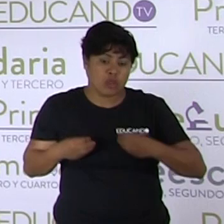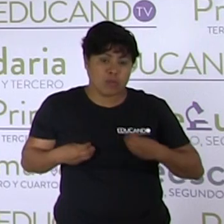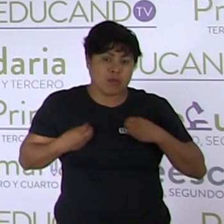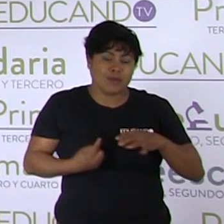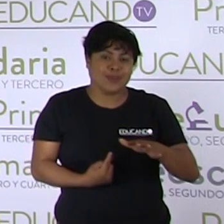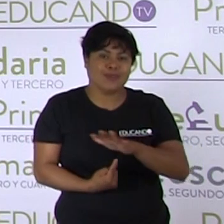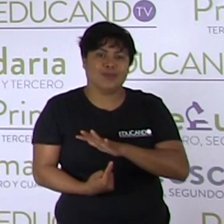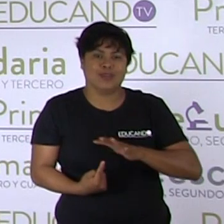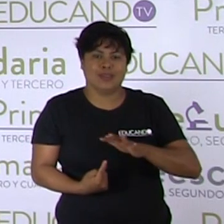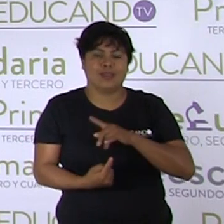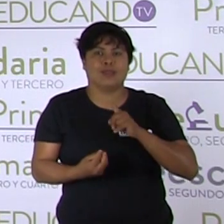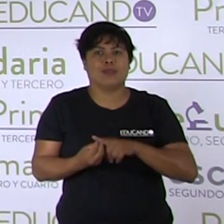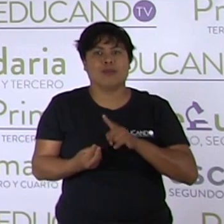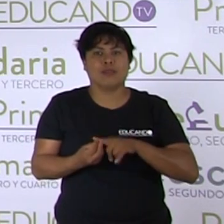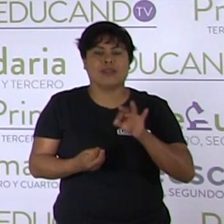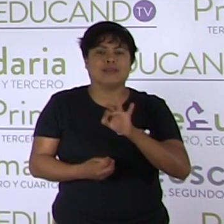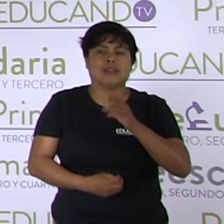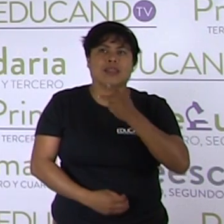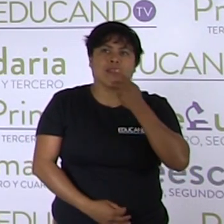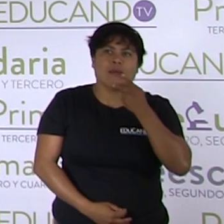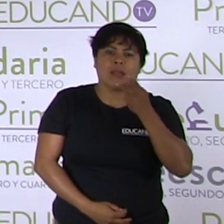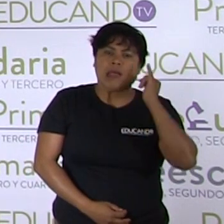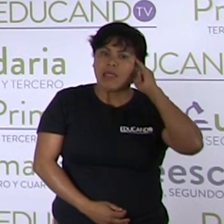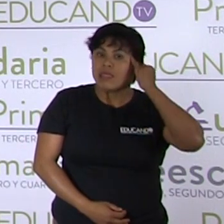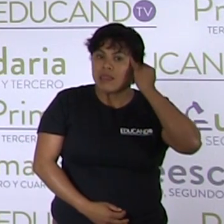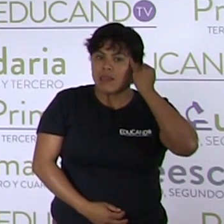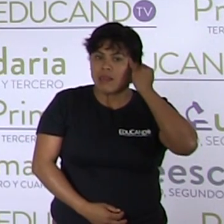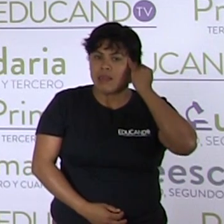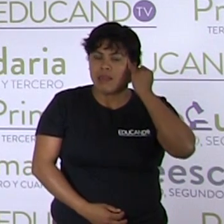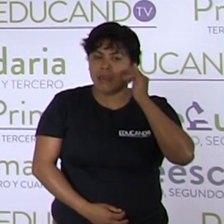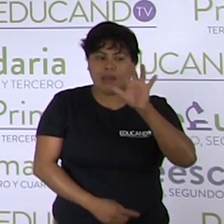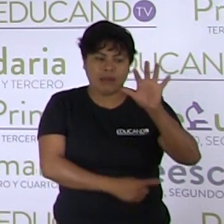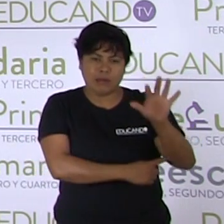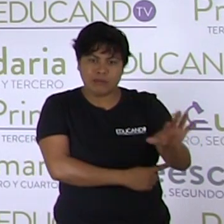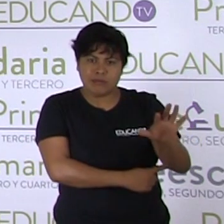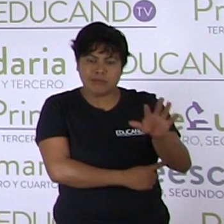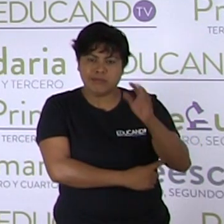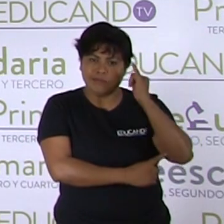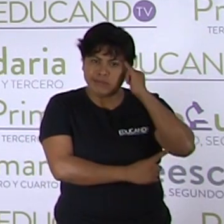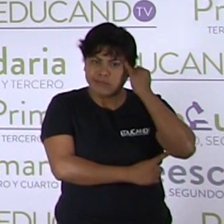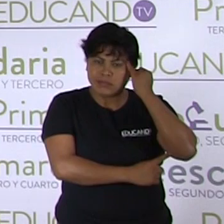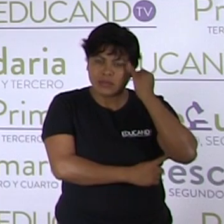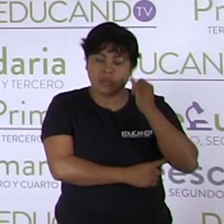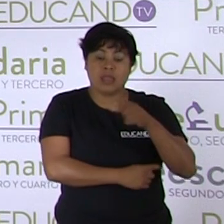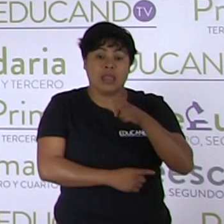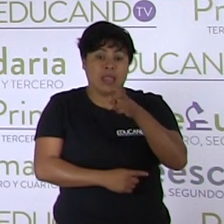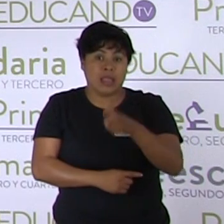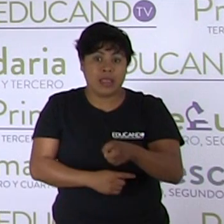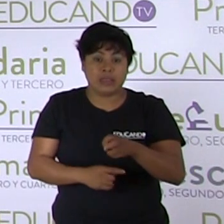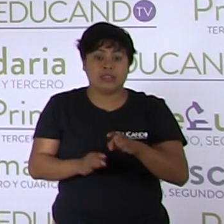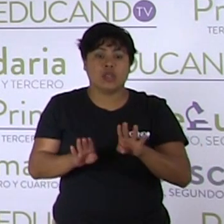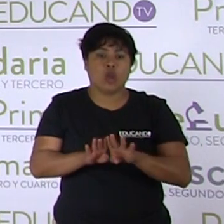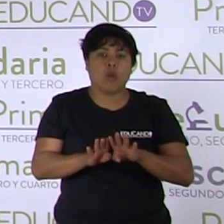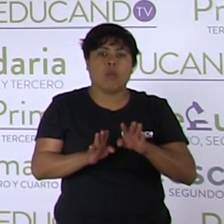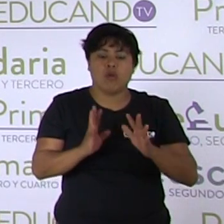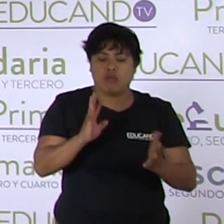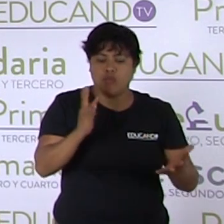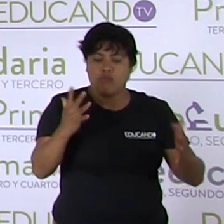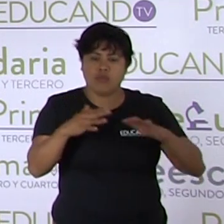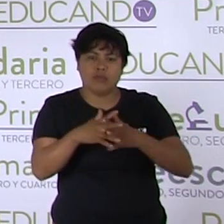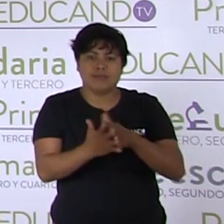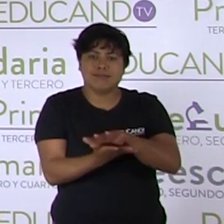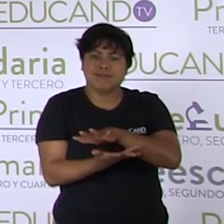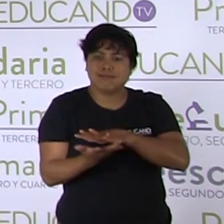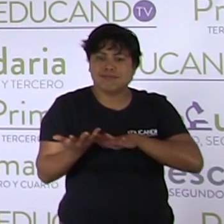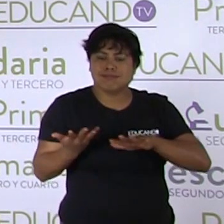comunidad donde se habla lengua indígena y que están allí latente, o